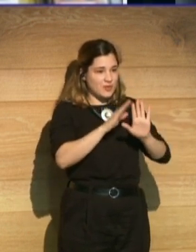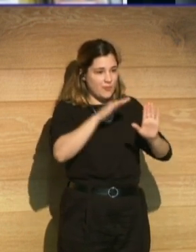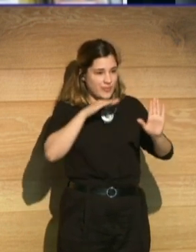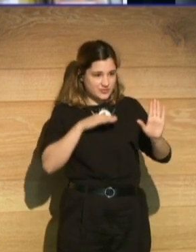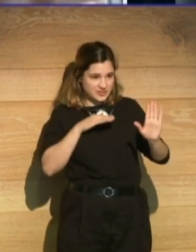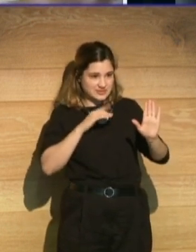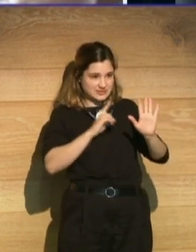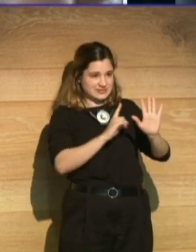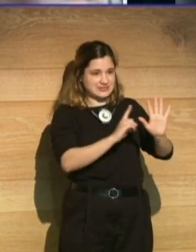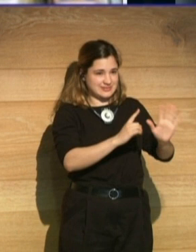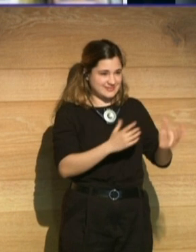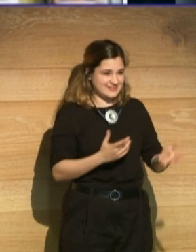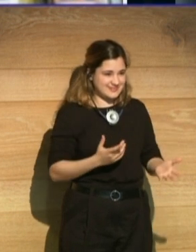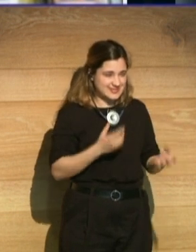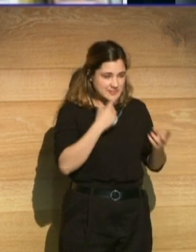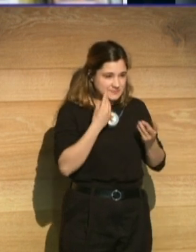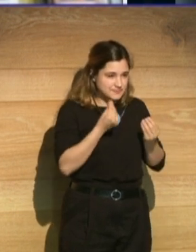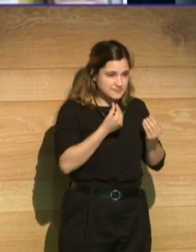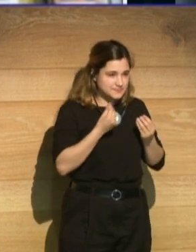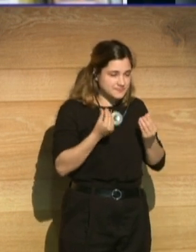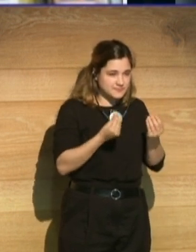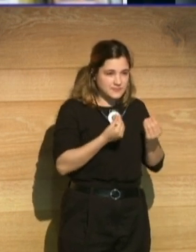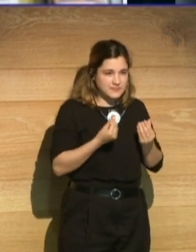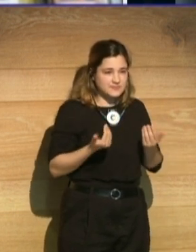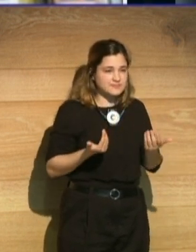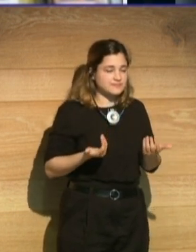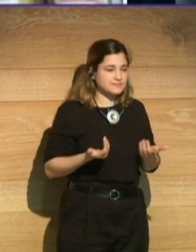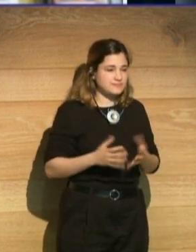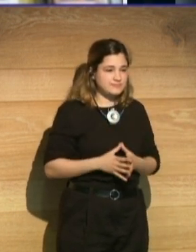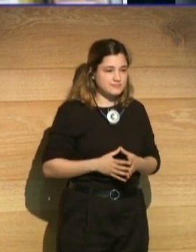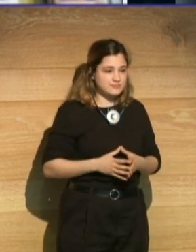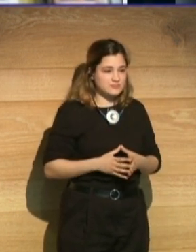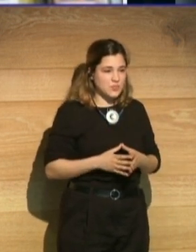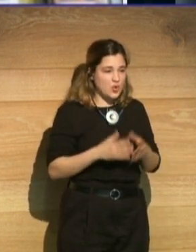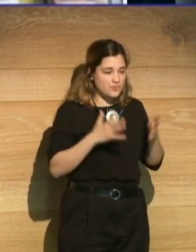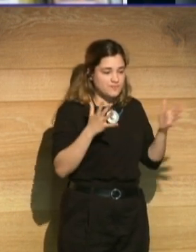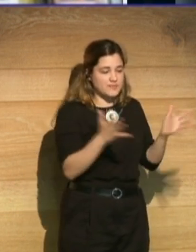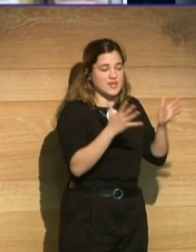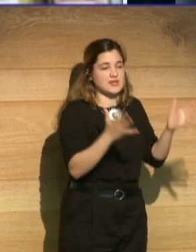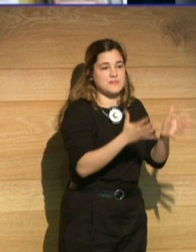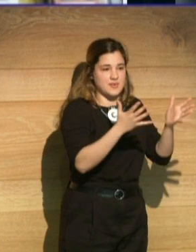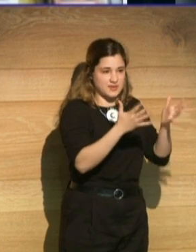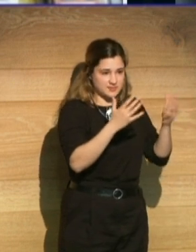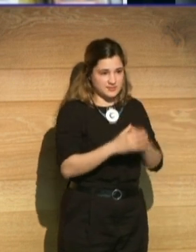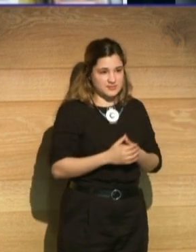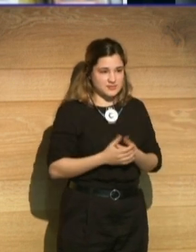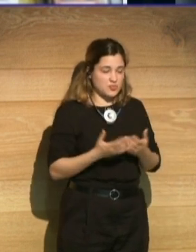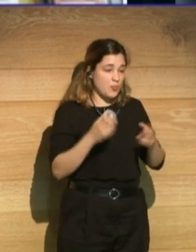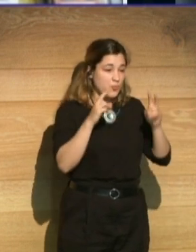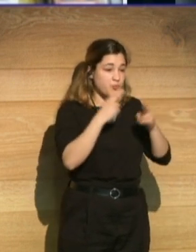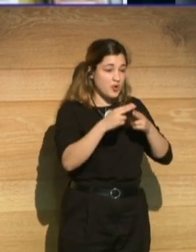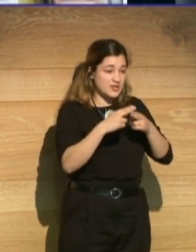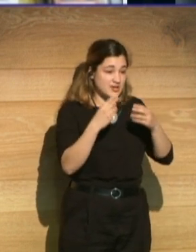ellas y olisqueando como un animal su humor. Cuando reduces la vida política a